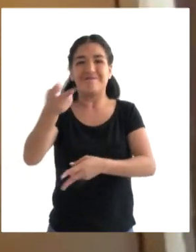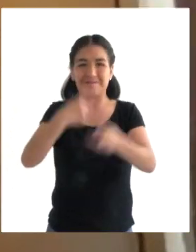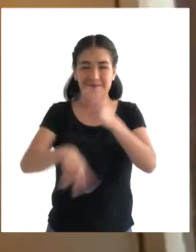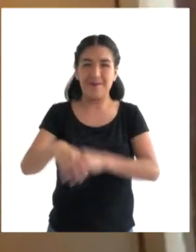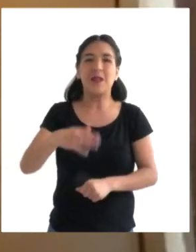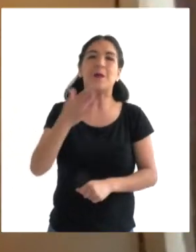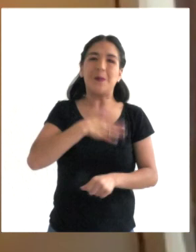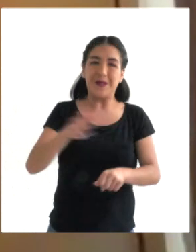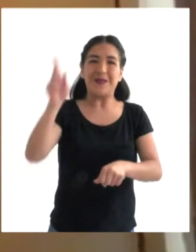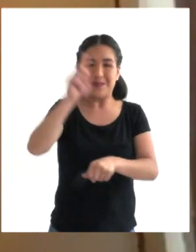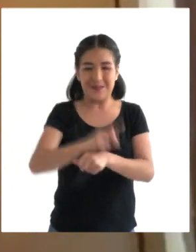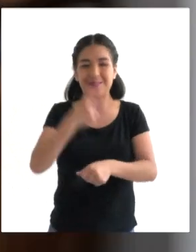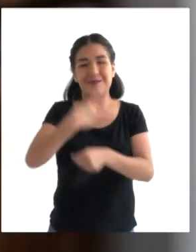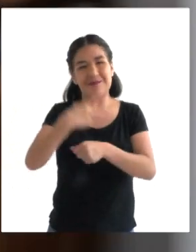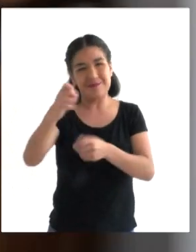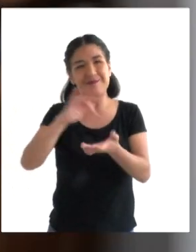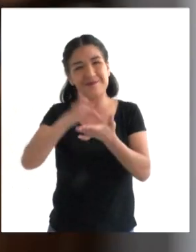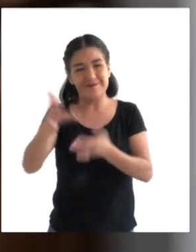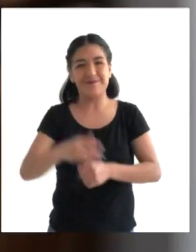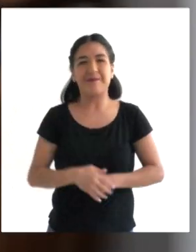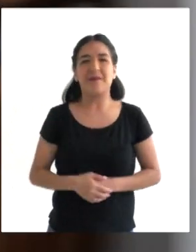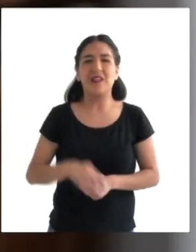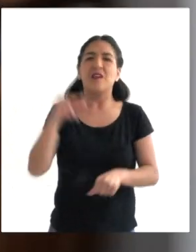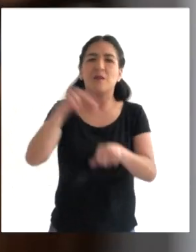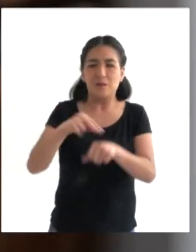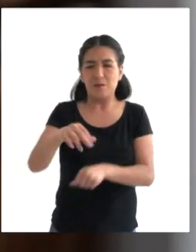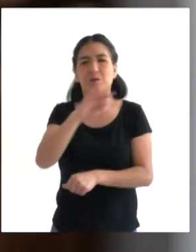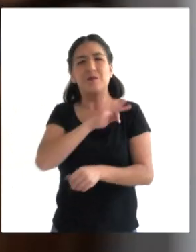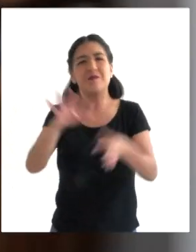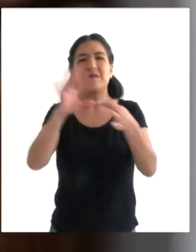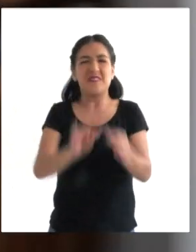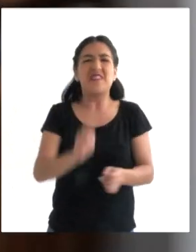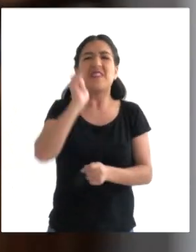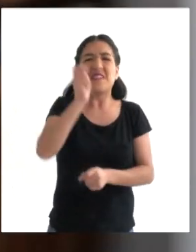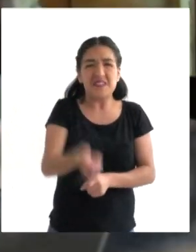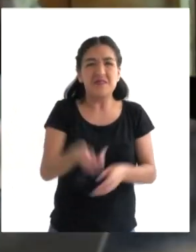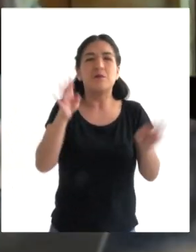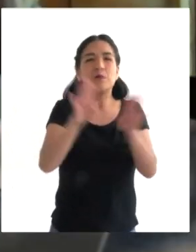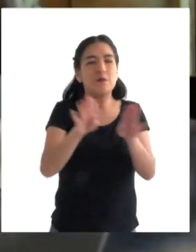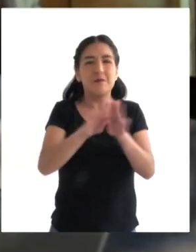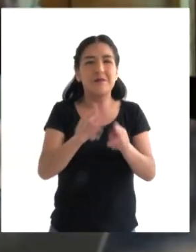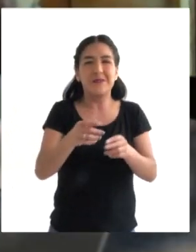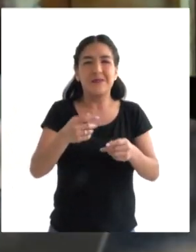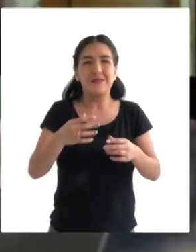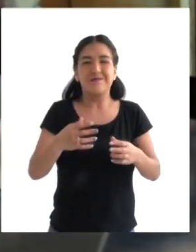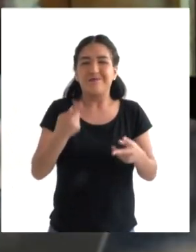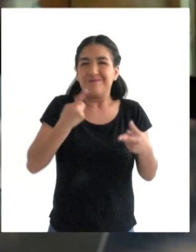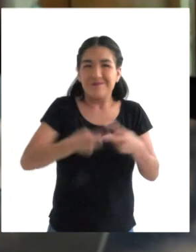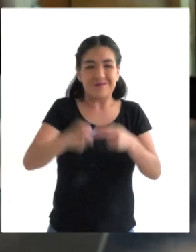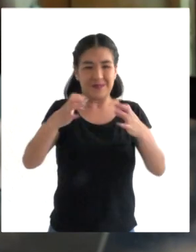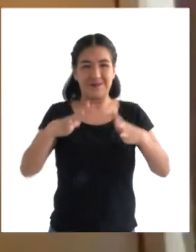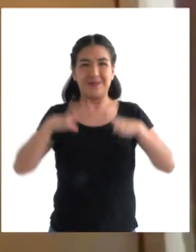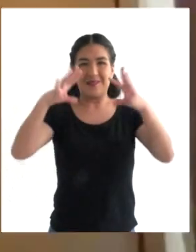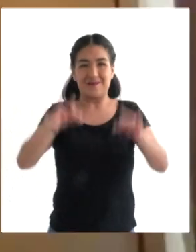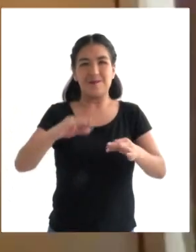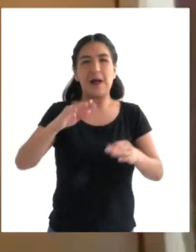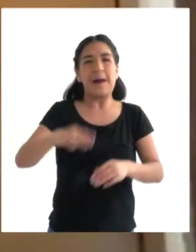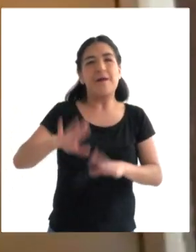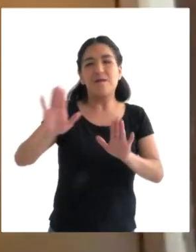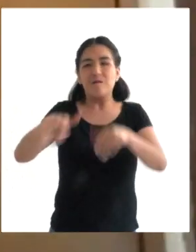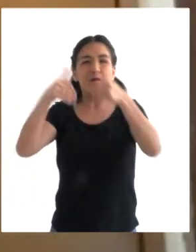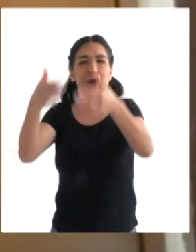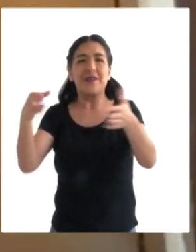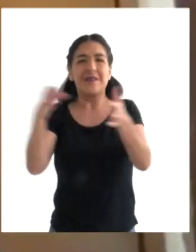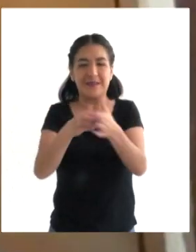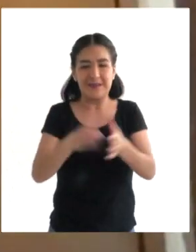buenos días. Gracias por la invitación. Doctor, ¿nos podría explicar qué es y cómo surgió esta idea de fuera de la caja? De